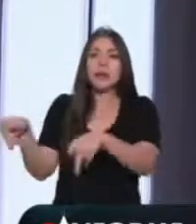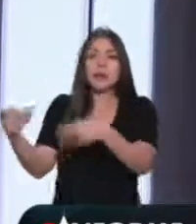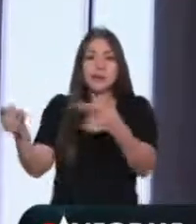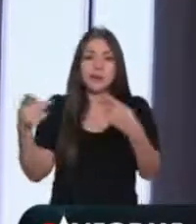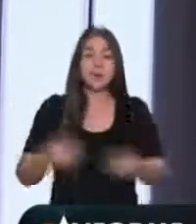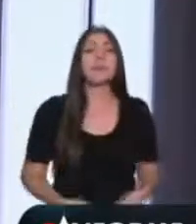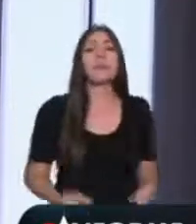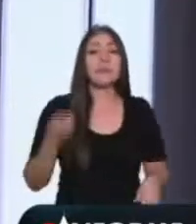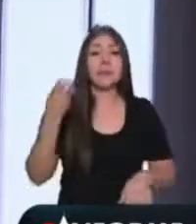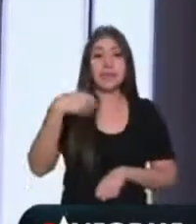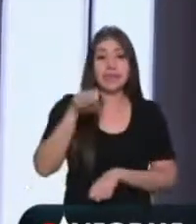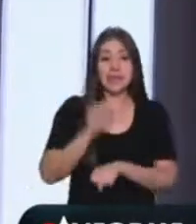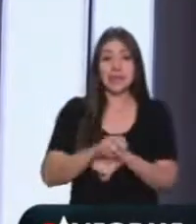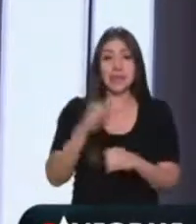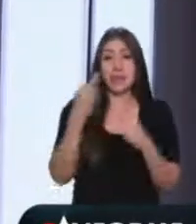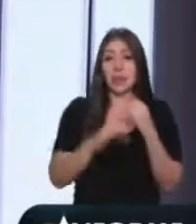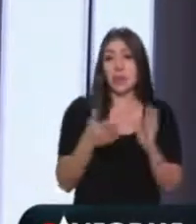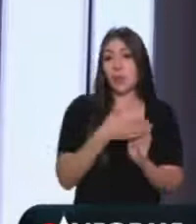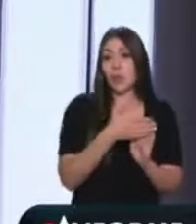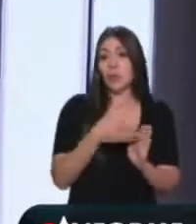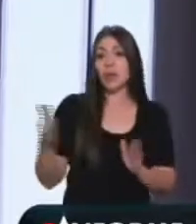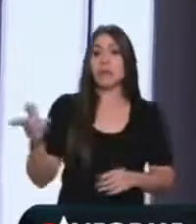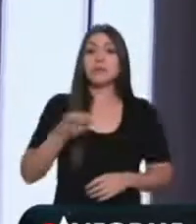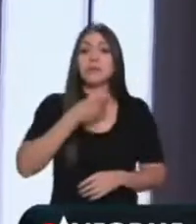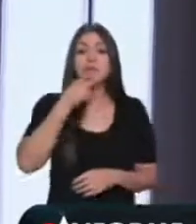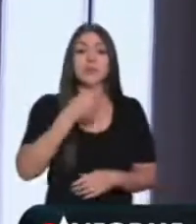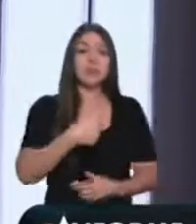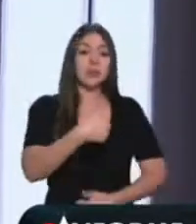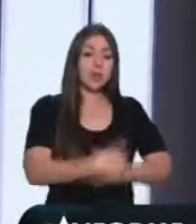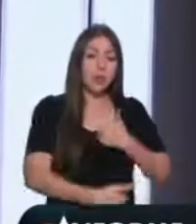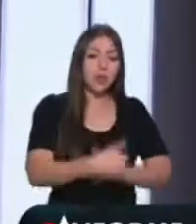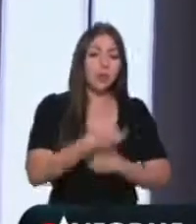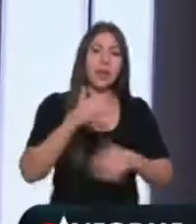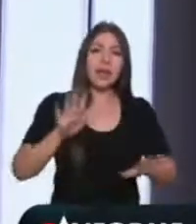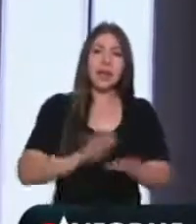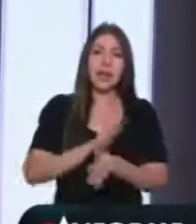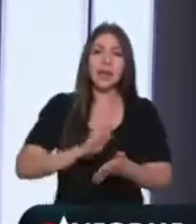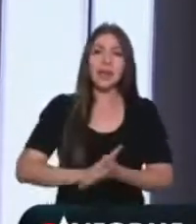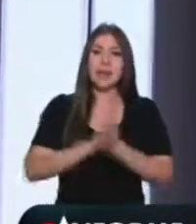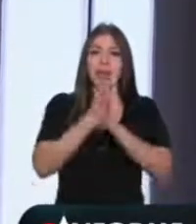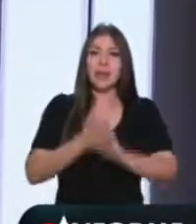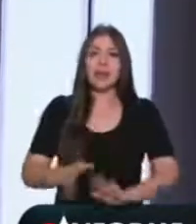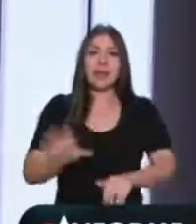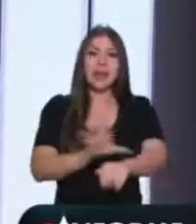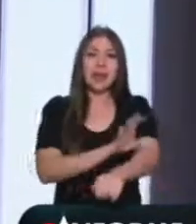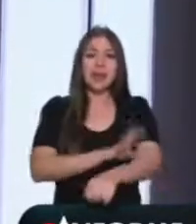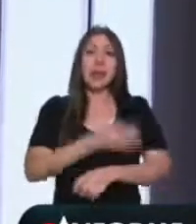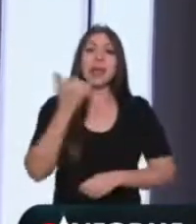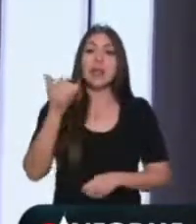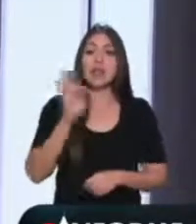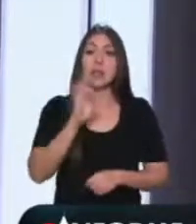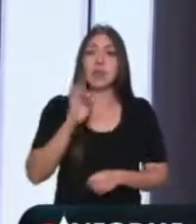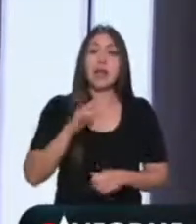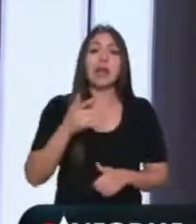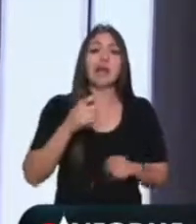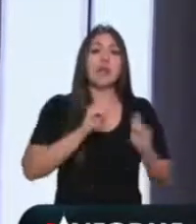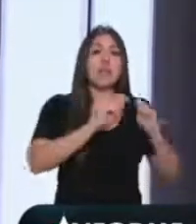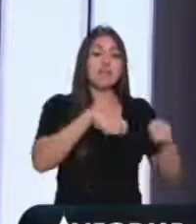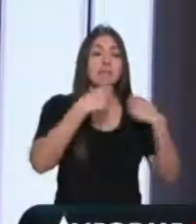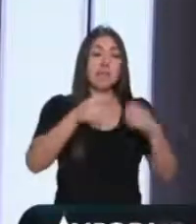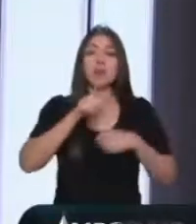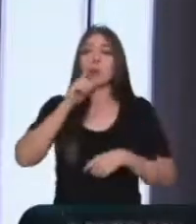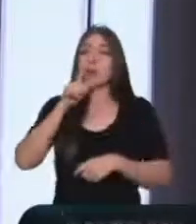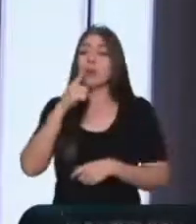semanas es que ni la transición energética, ni la competencia, ni la garantía de un abastecimiento eficiente y a precios justos existen